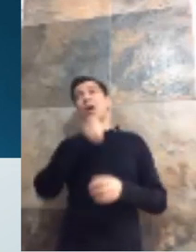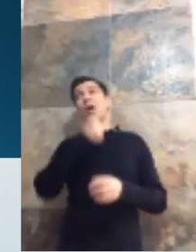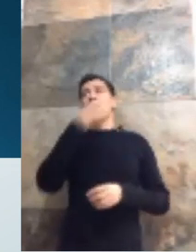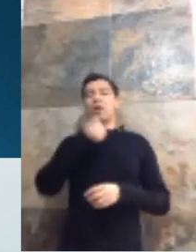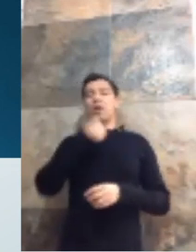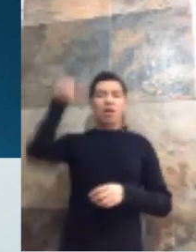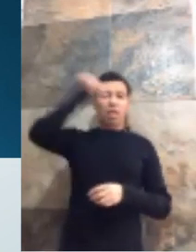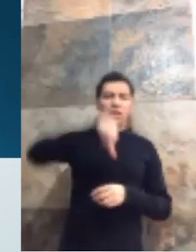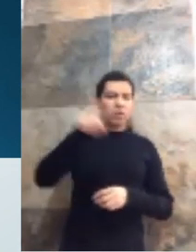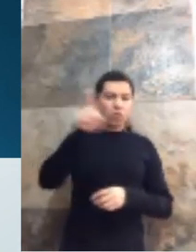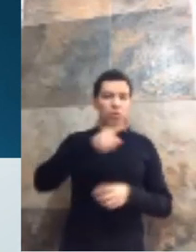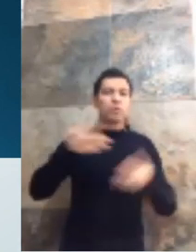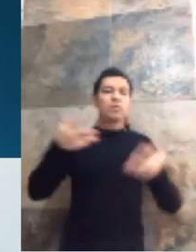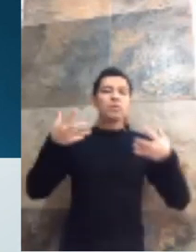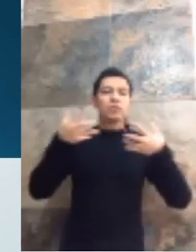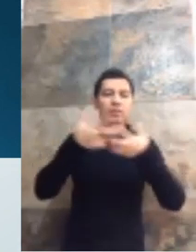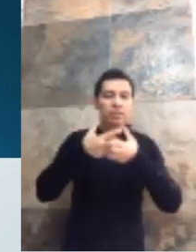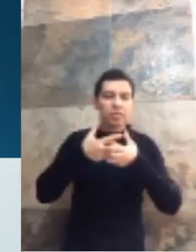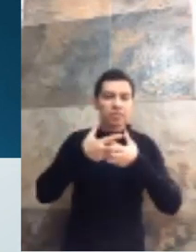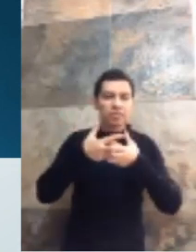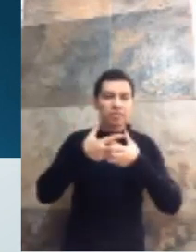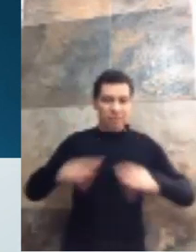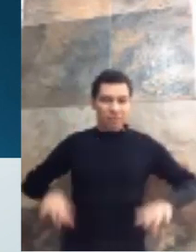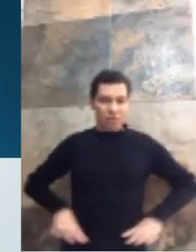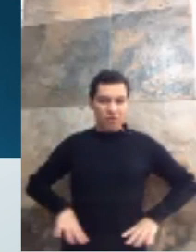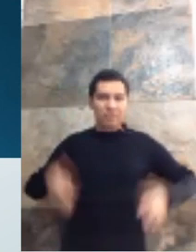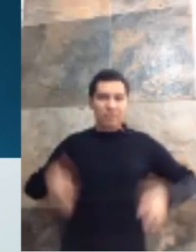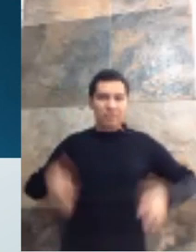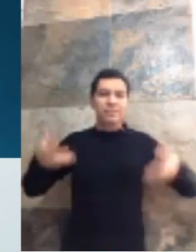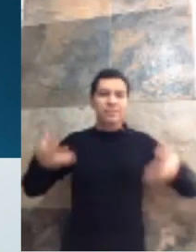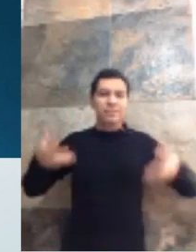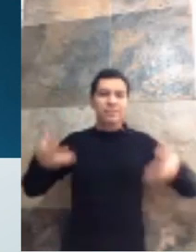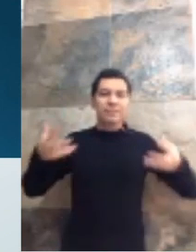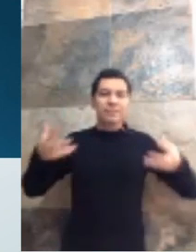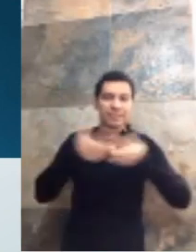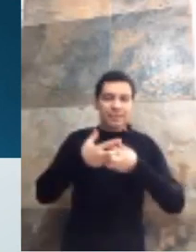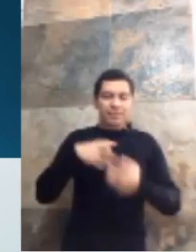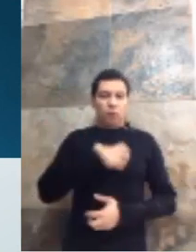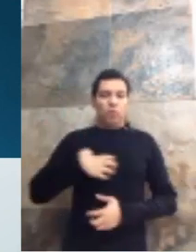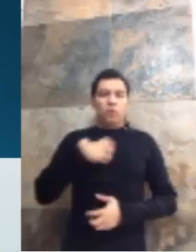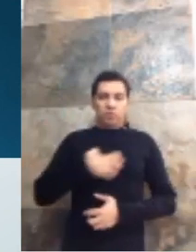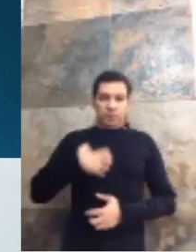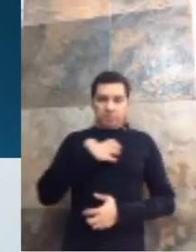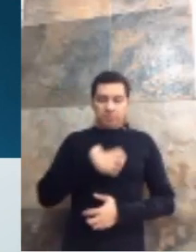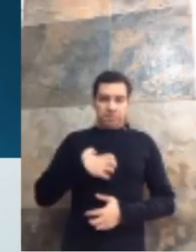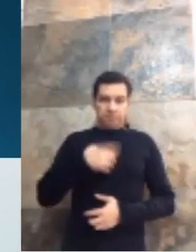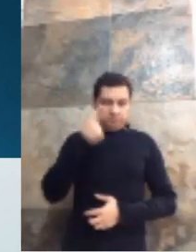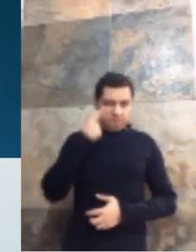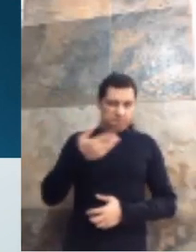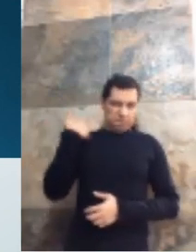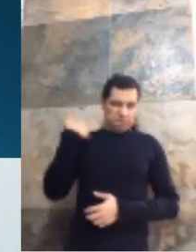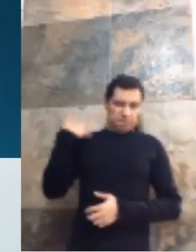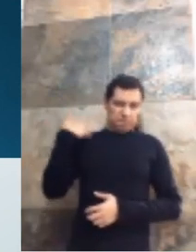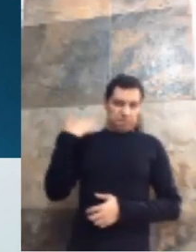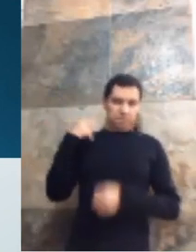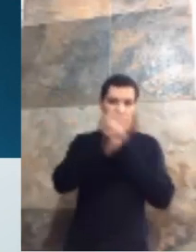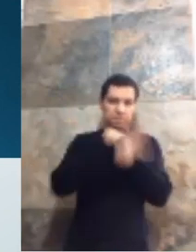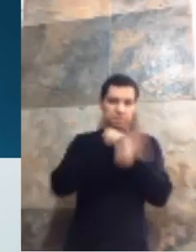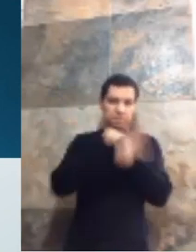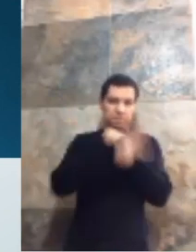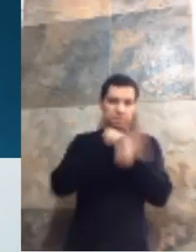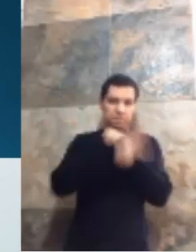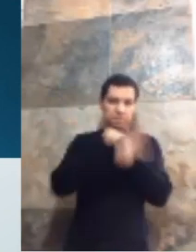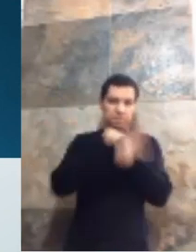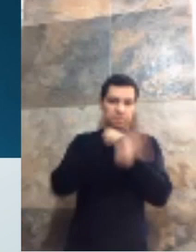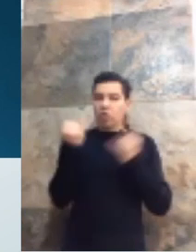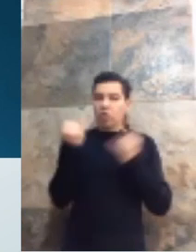antes había ocurrido con 2 o 3 epidemias relativamente localizadas en países distantes. Bueno, lo que tenemos que